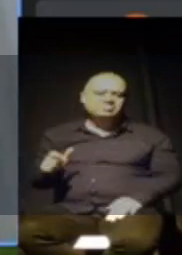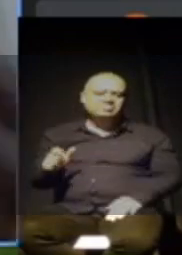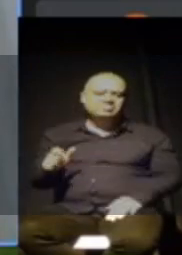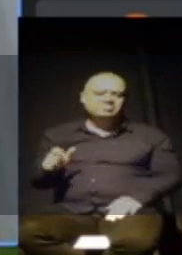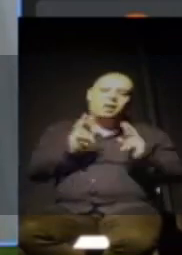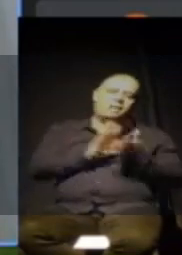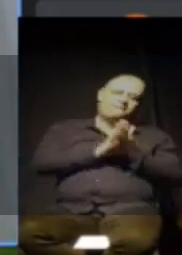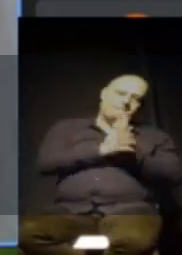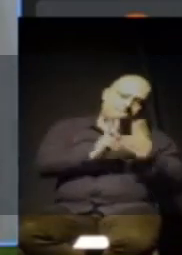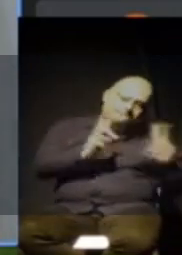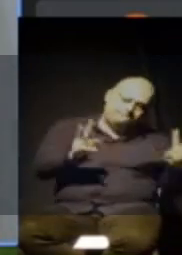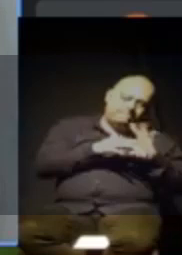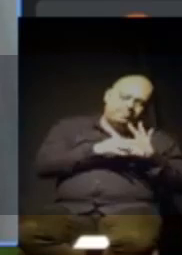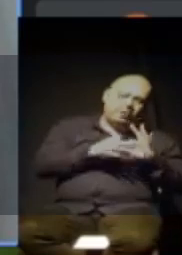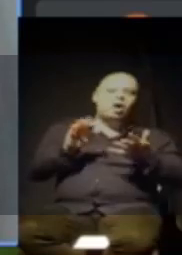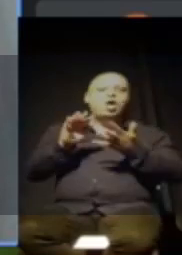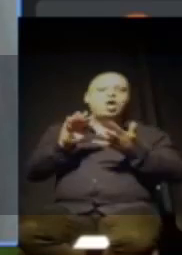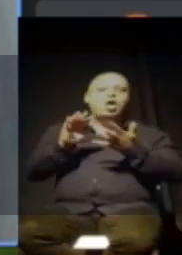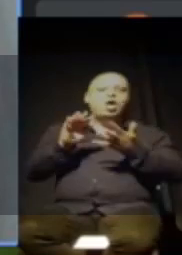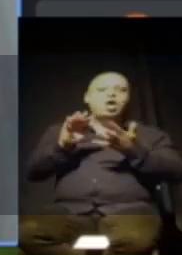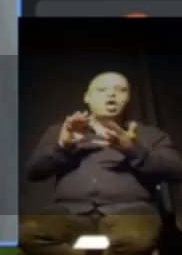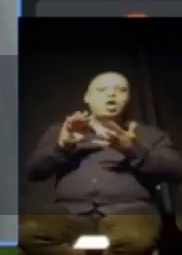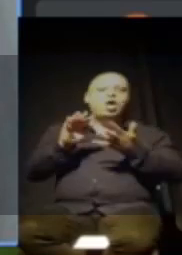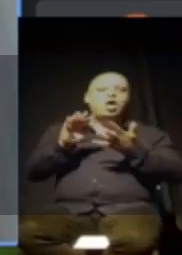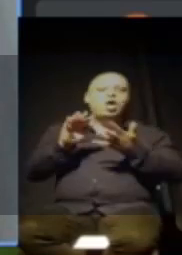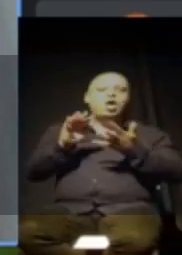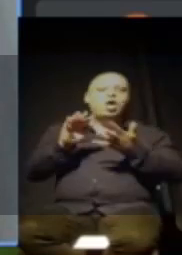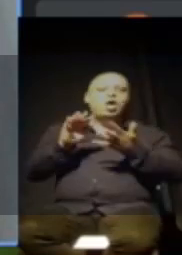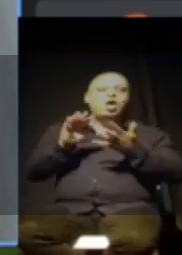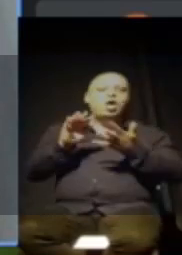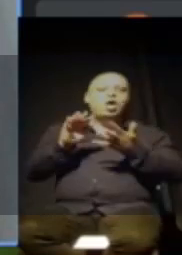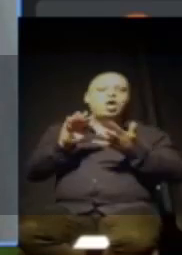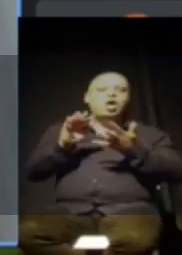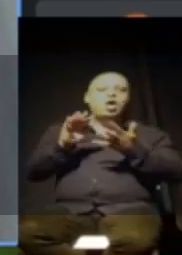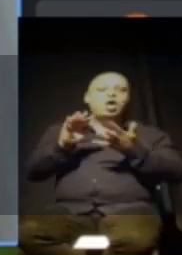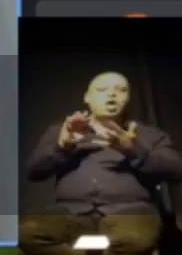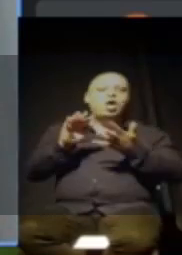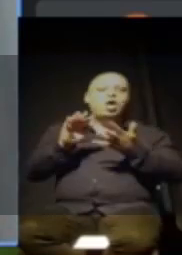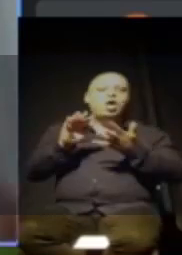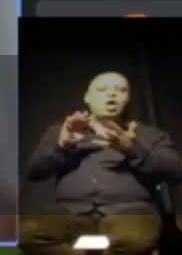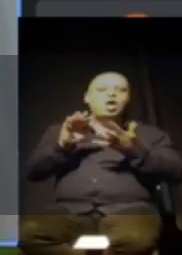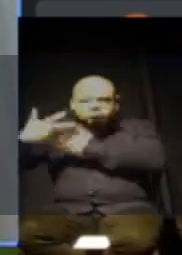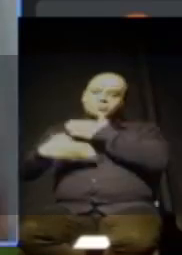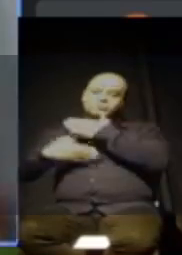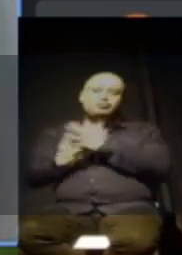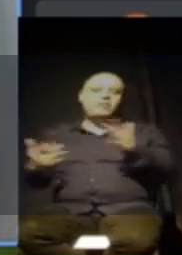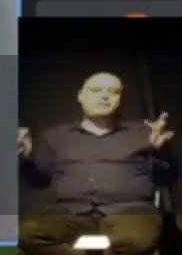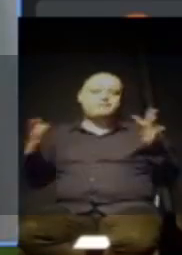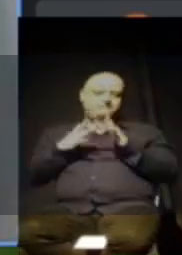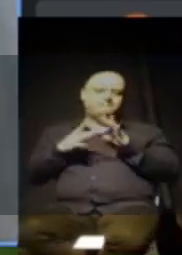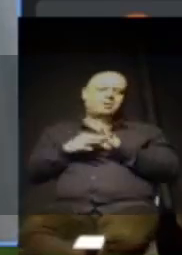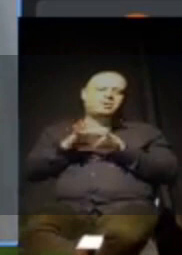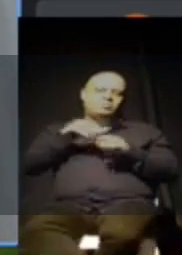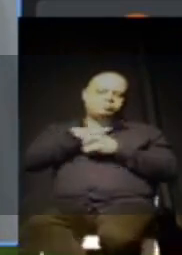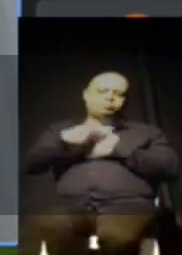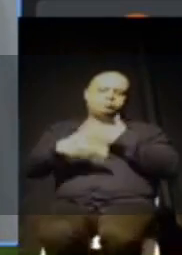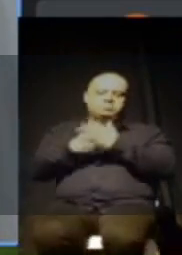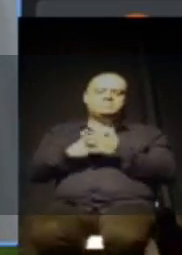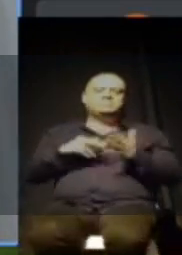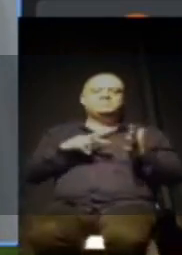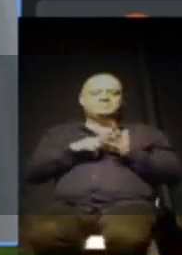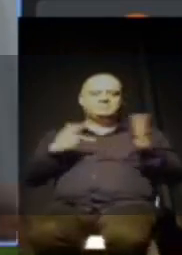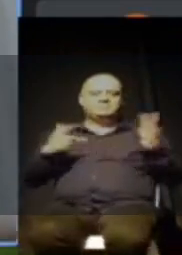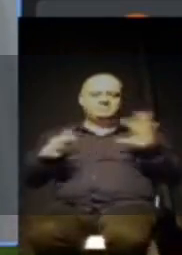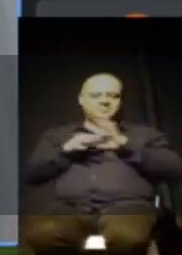la construcción de las culturas de paz, la recuperación de la vocación productiva, son parte de esta nueva narración de la nación en